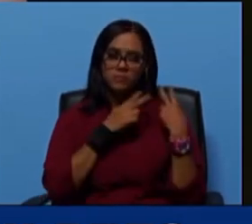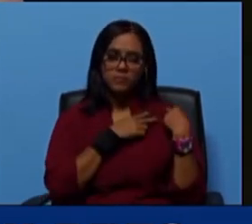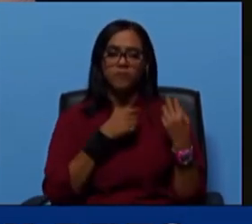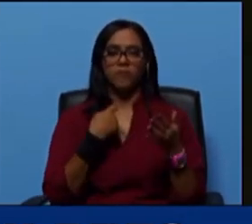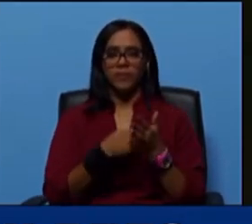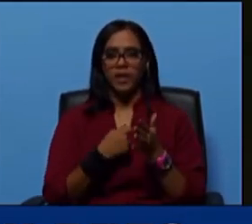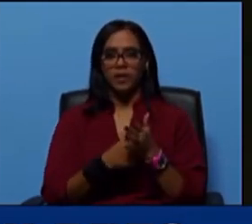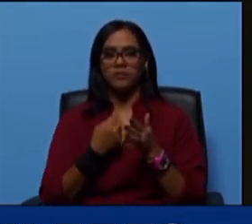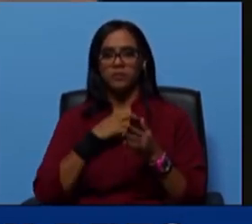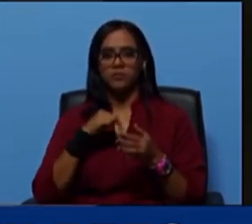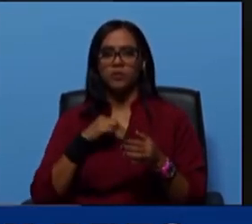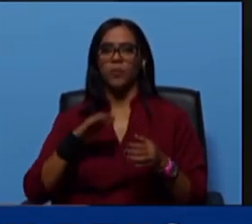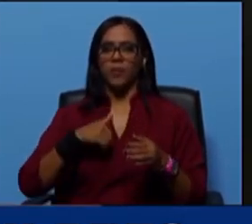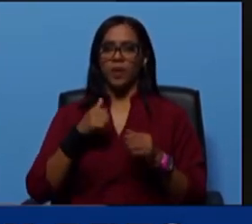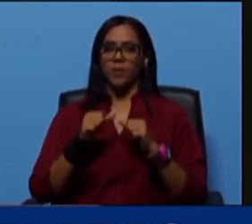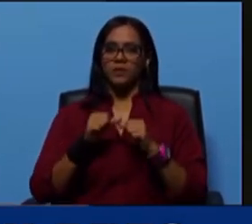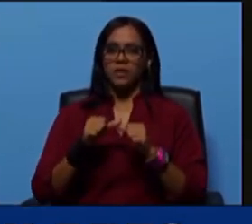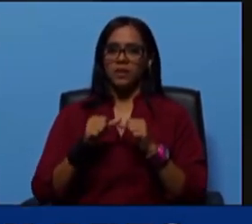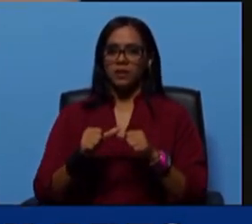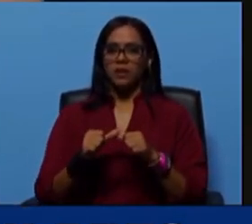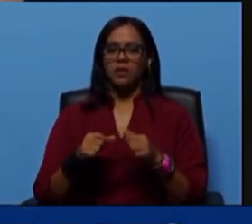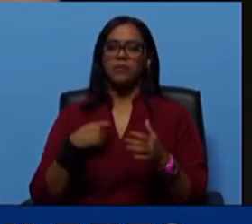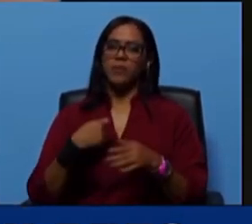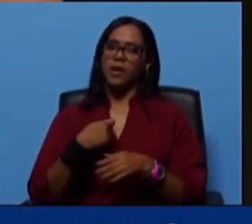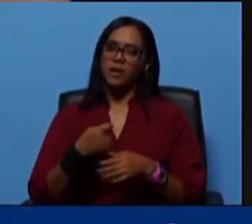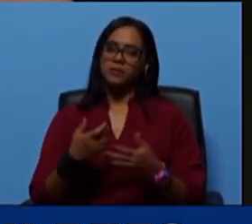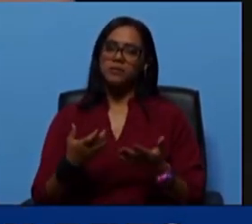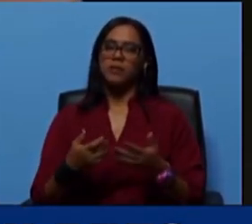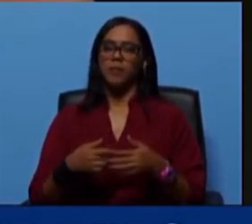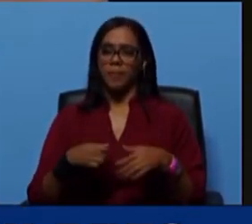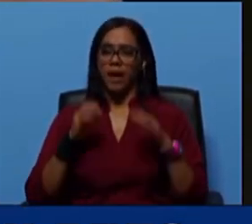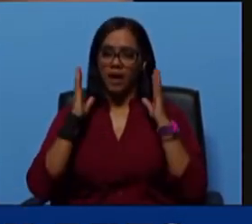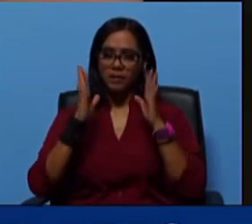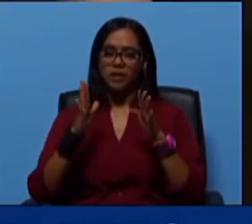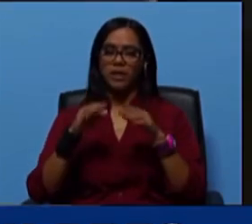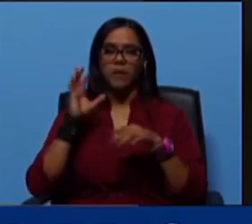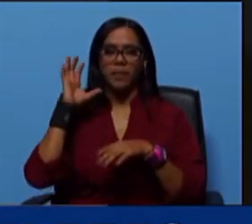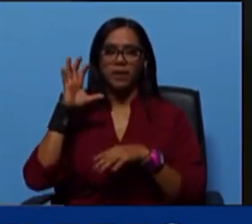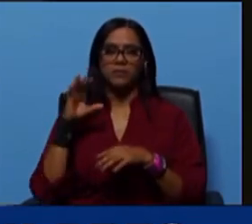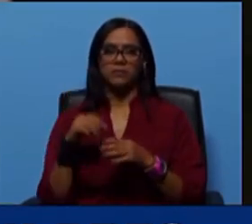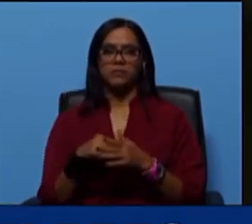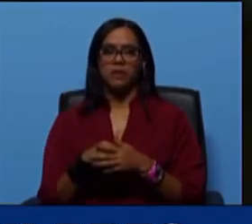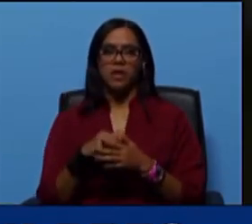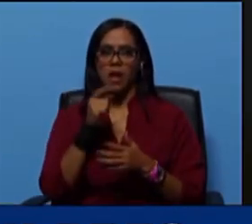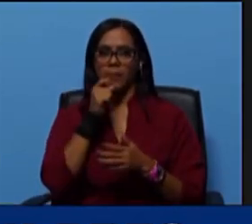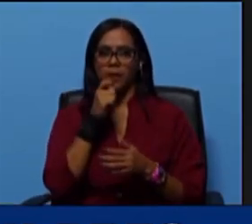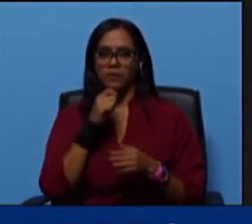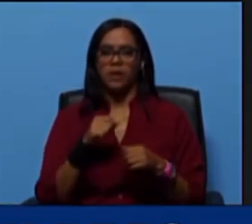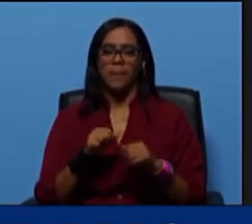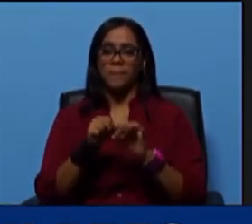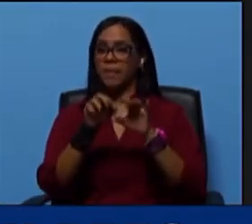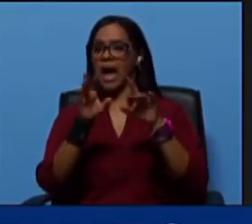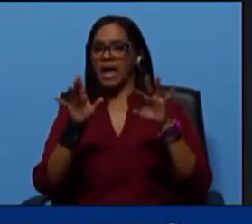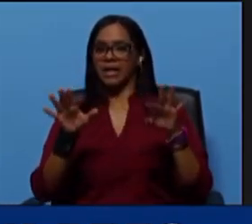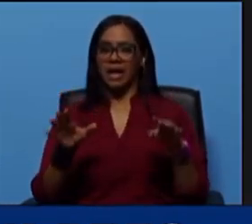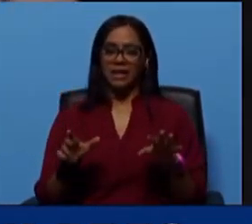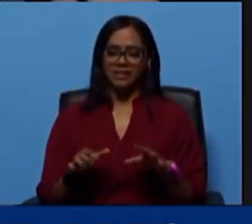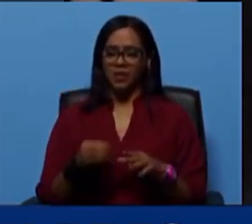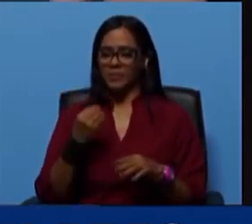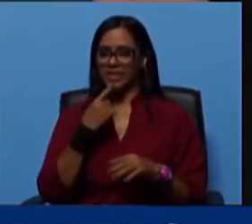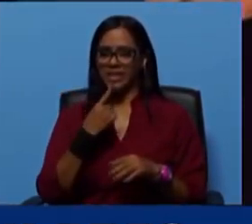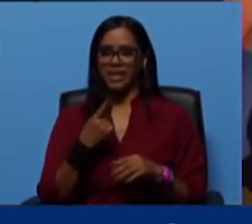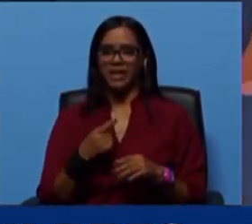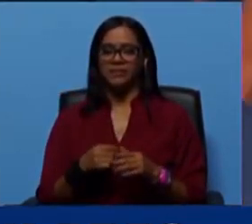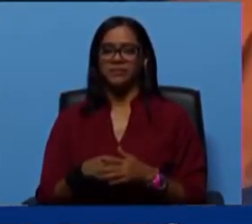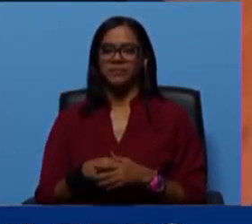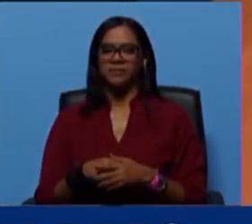pago, nosotros podemos seguir financiando más bodegas y atendiendo más bodegas en el país. Ahora viene la pregunta mágica de las 40.000 ochas, como se diría